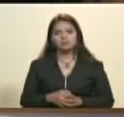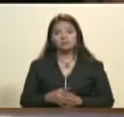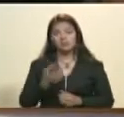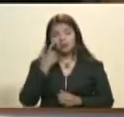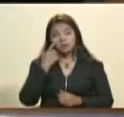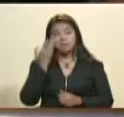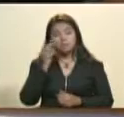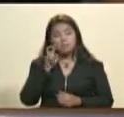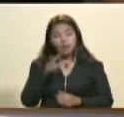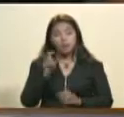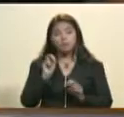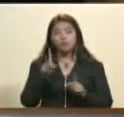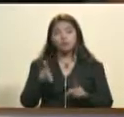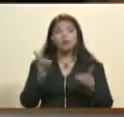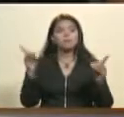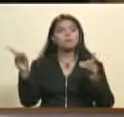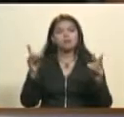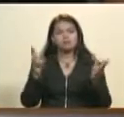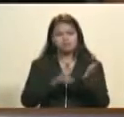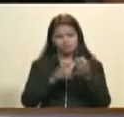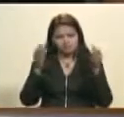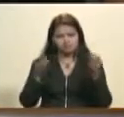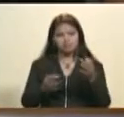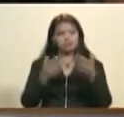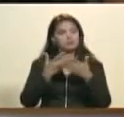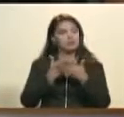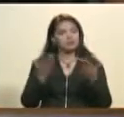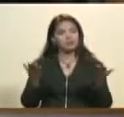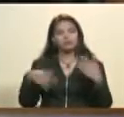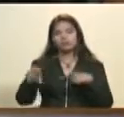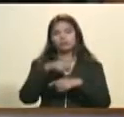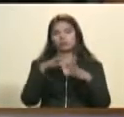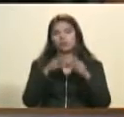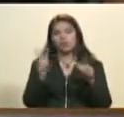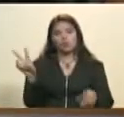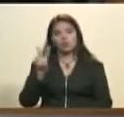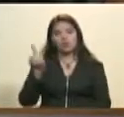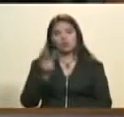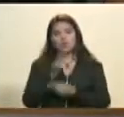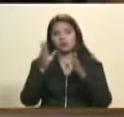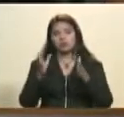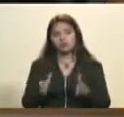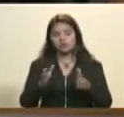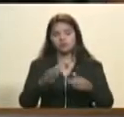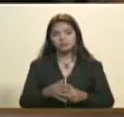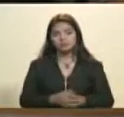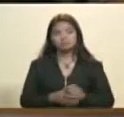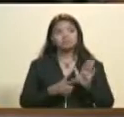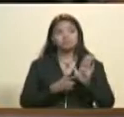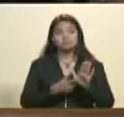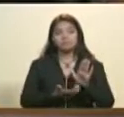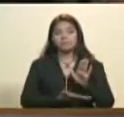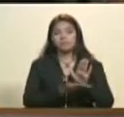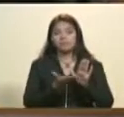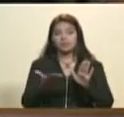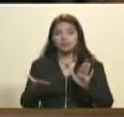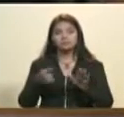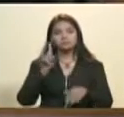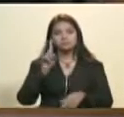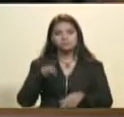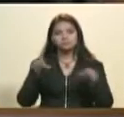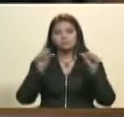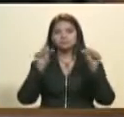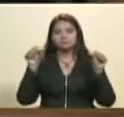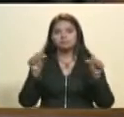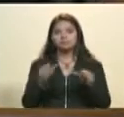oportunidad para el diálogo franco entre los venezolanos. En razón de lo expuesto y en el marco del